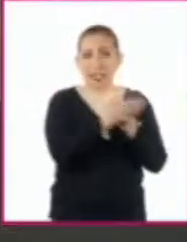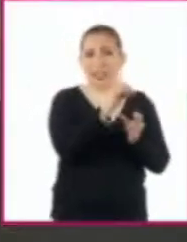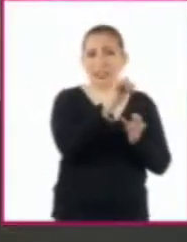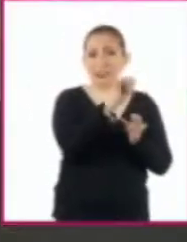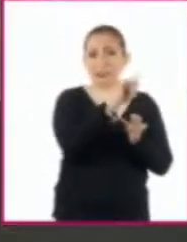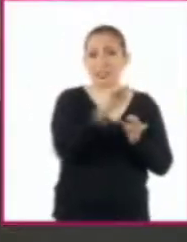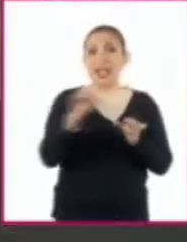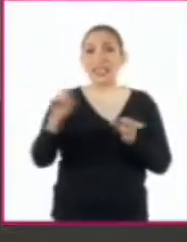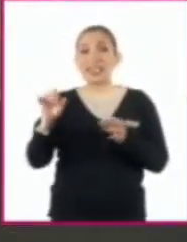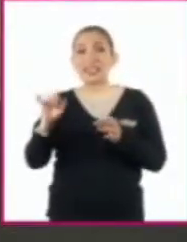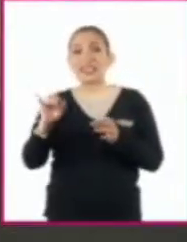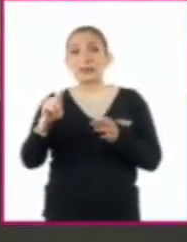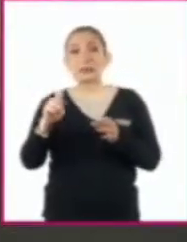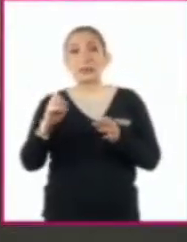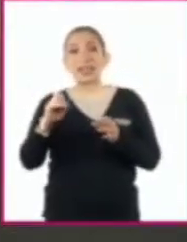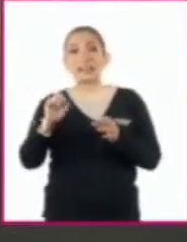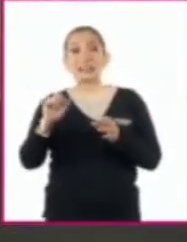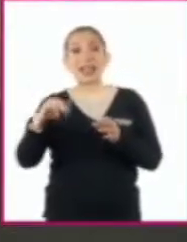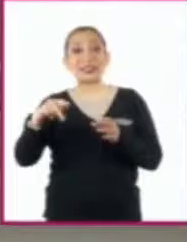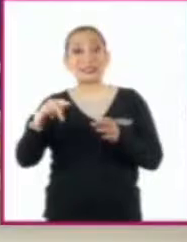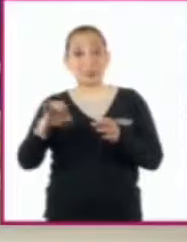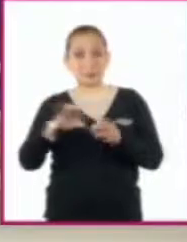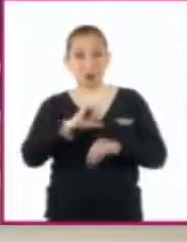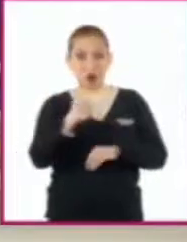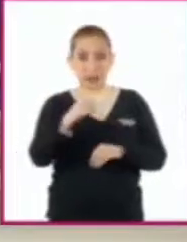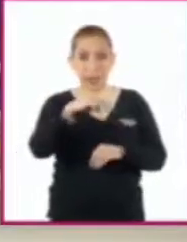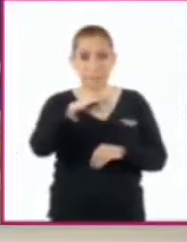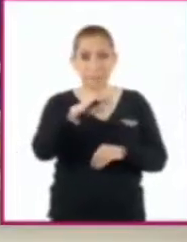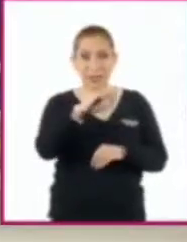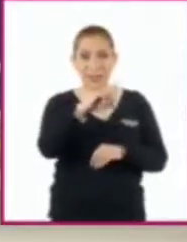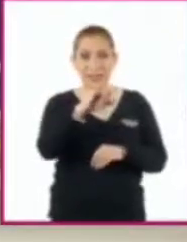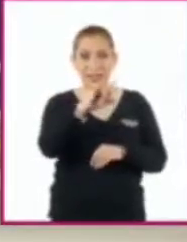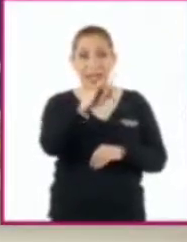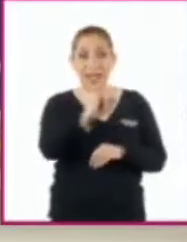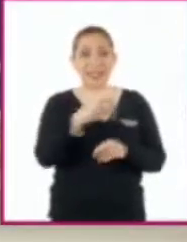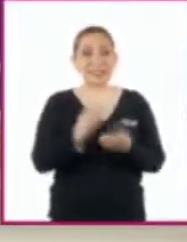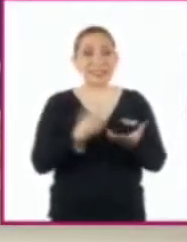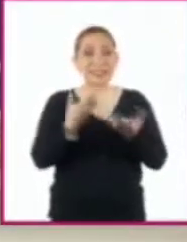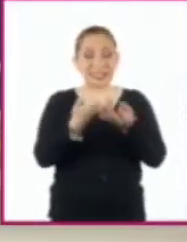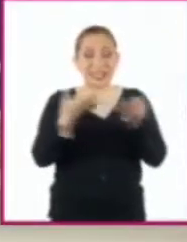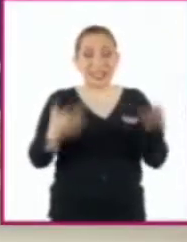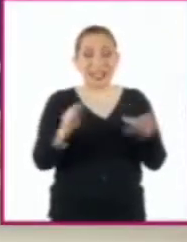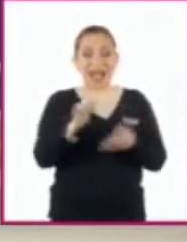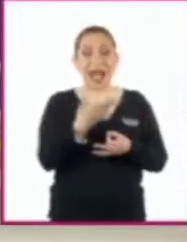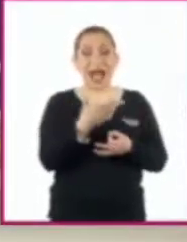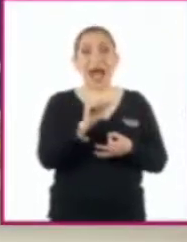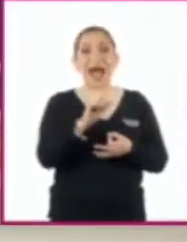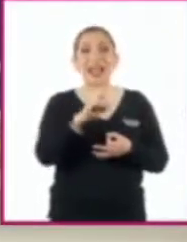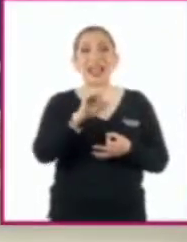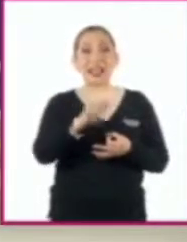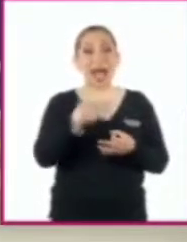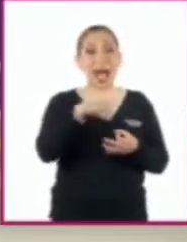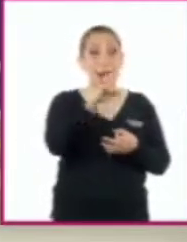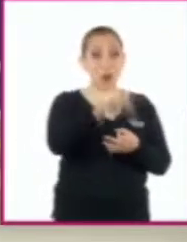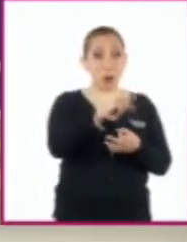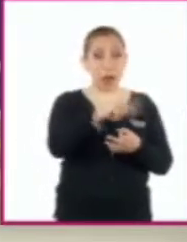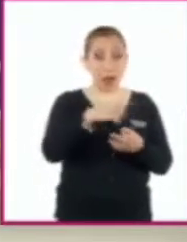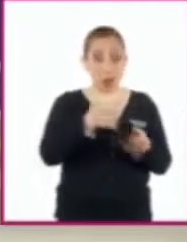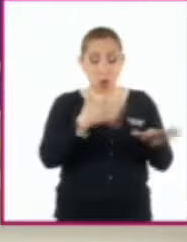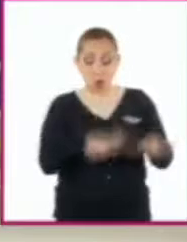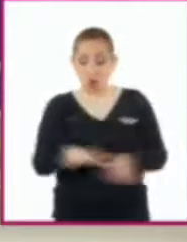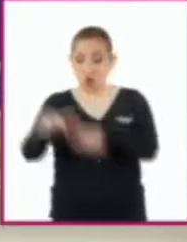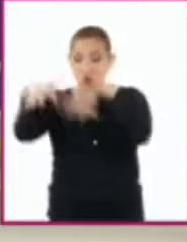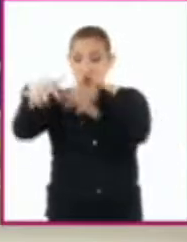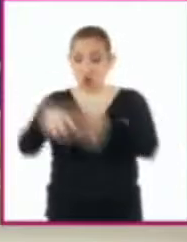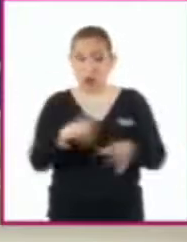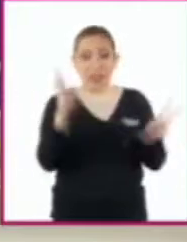fase dispersante? Otra mezcla es la arena con agua. En el mar se agita por las corrientes